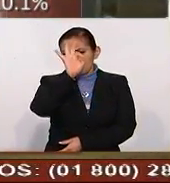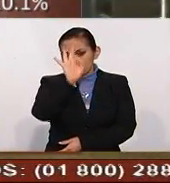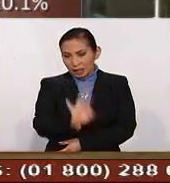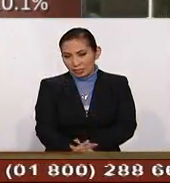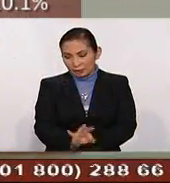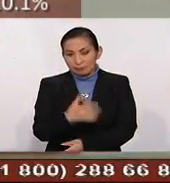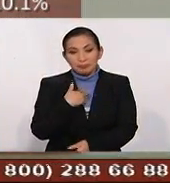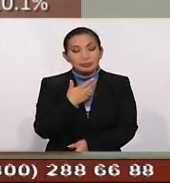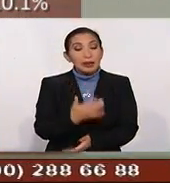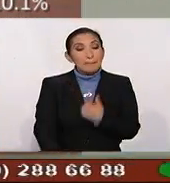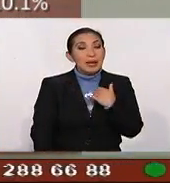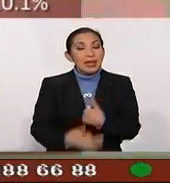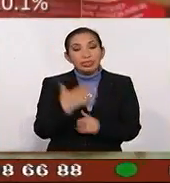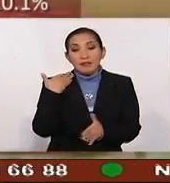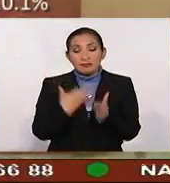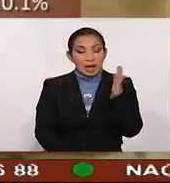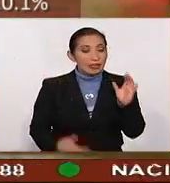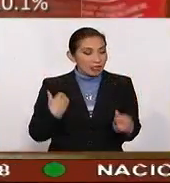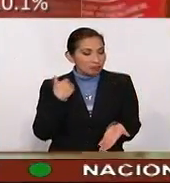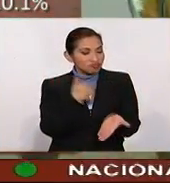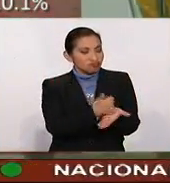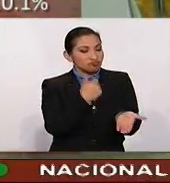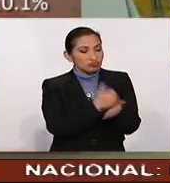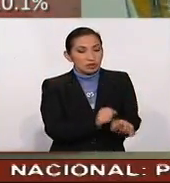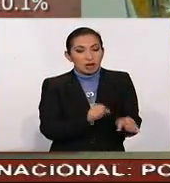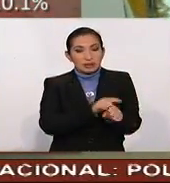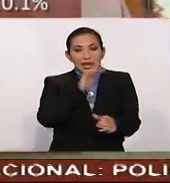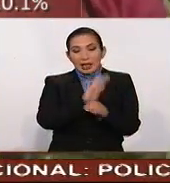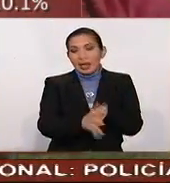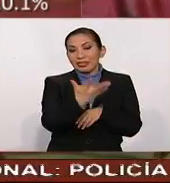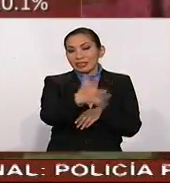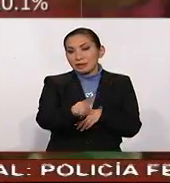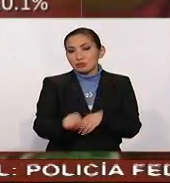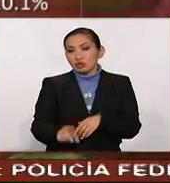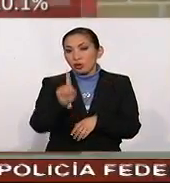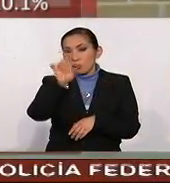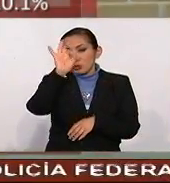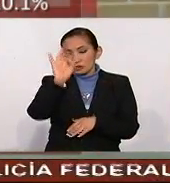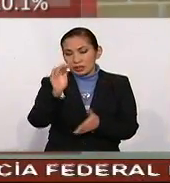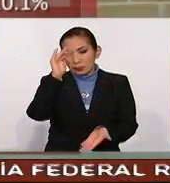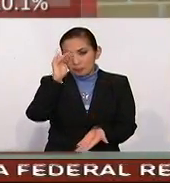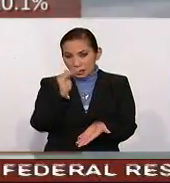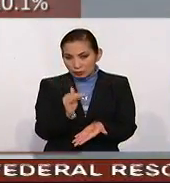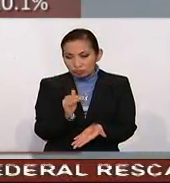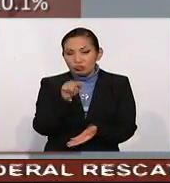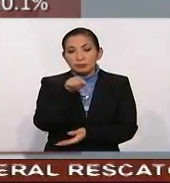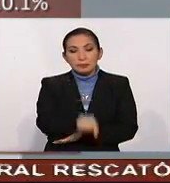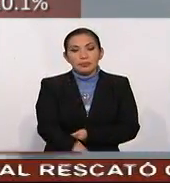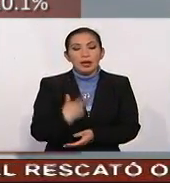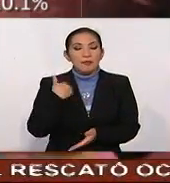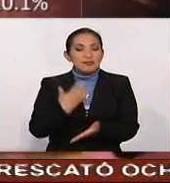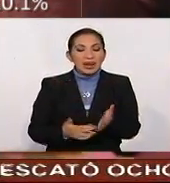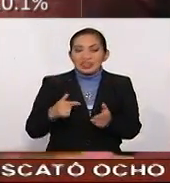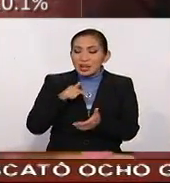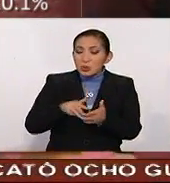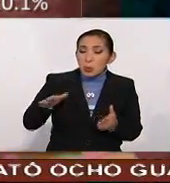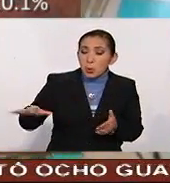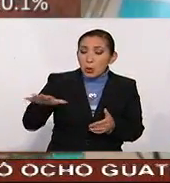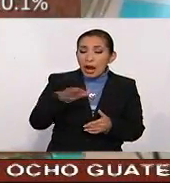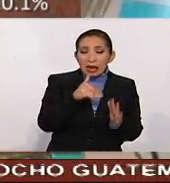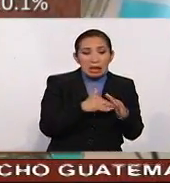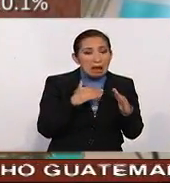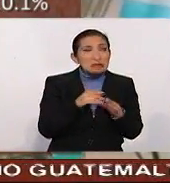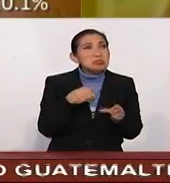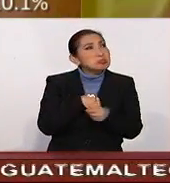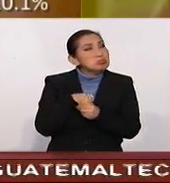22.1%, mientras que la falta de seguridad social se redujo en un 10.1%. Las carencias en espacios en la vivienda y